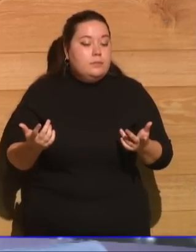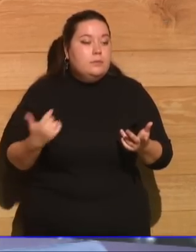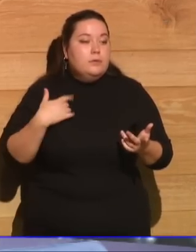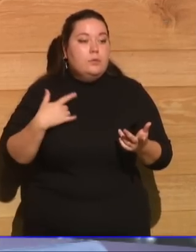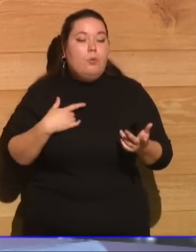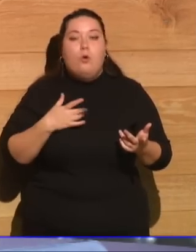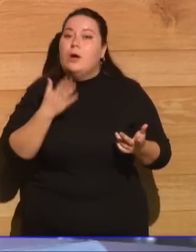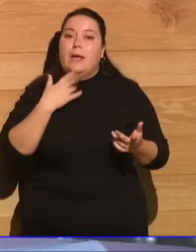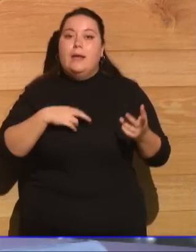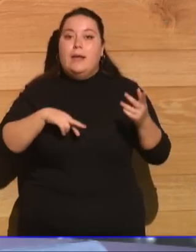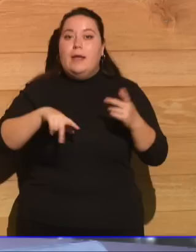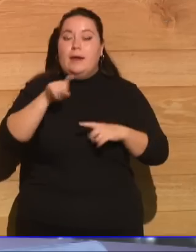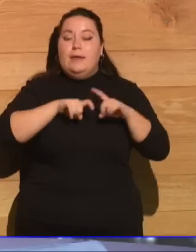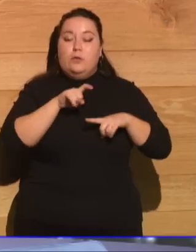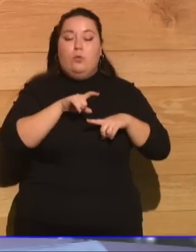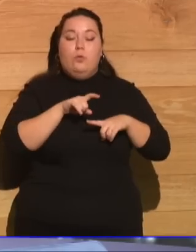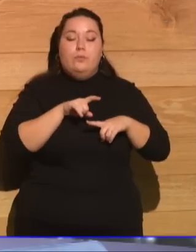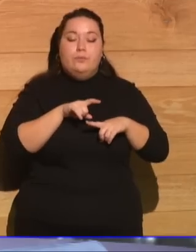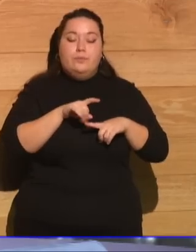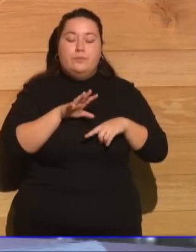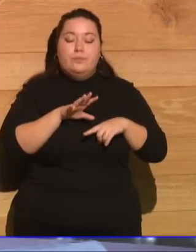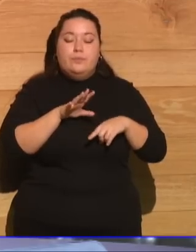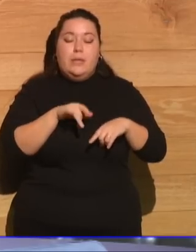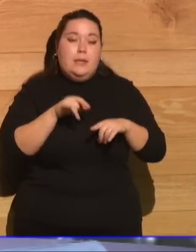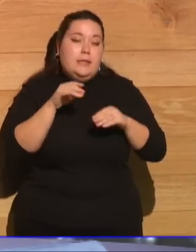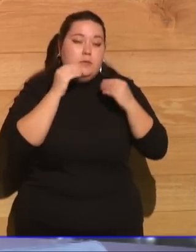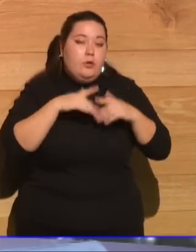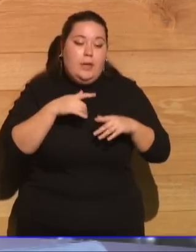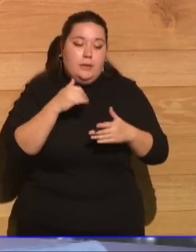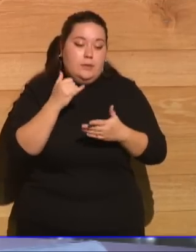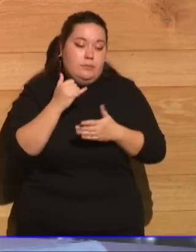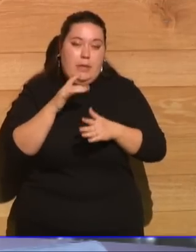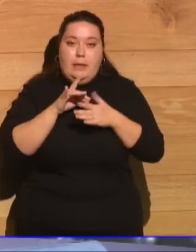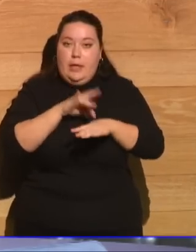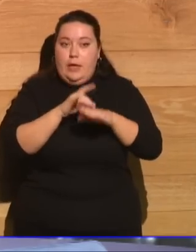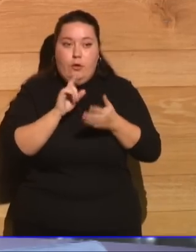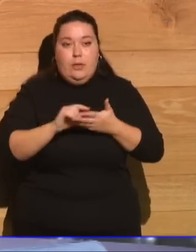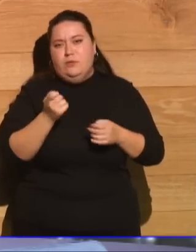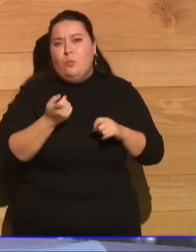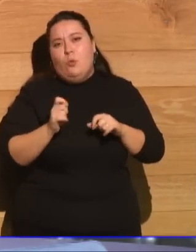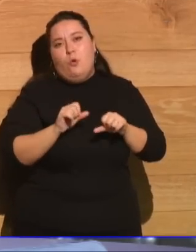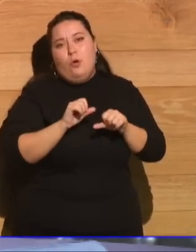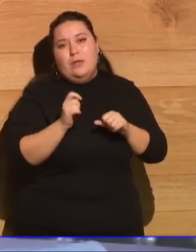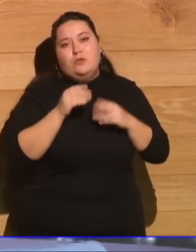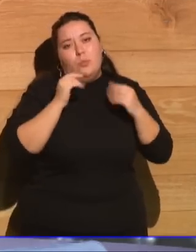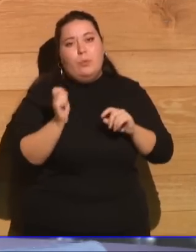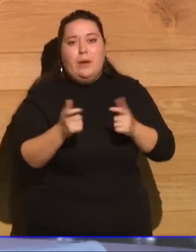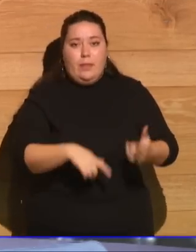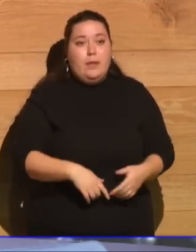guiones antiguos para que hiciera Asesinos Natos cuando ya había hecho Reservoir Dogs, etc. Pero que en el fondo son casos muy, muy similares. Es Oliver